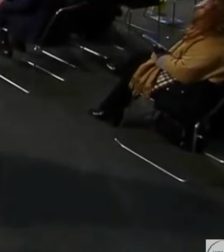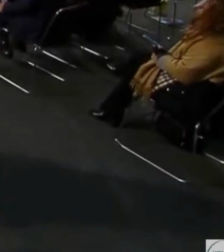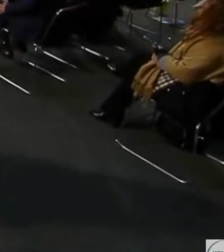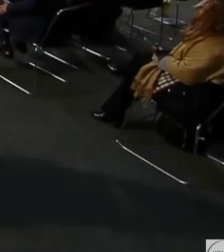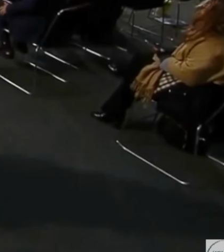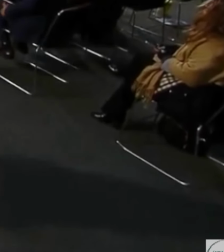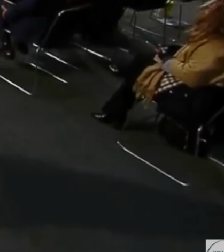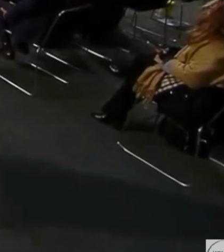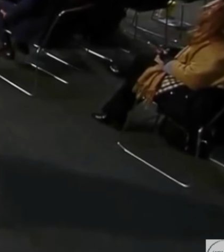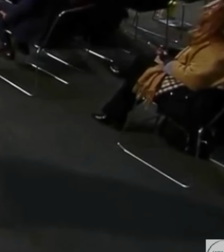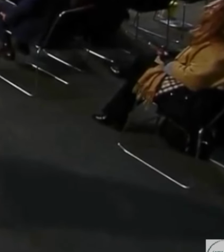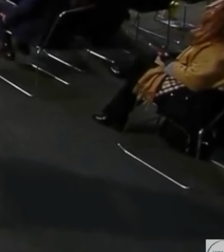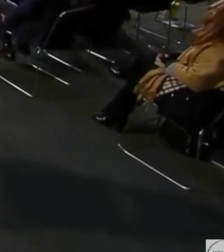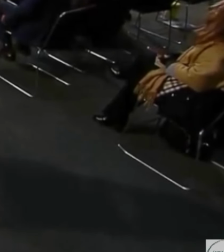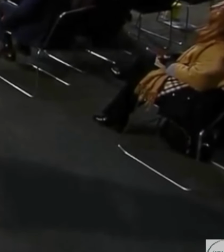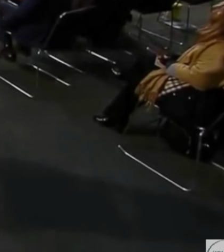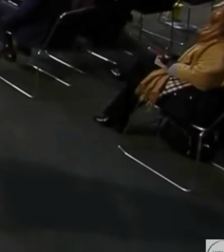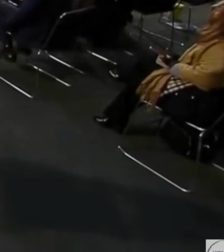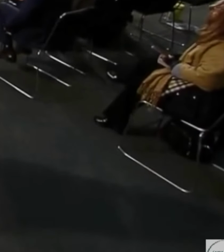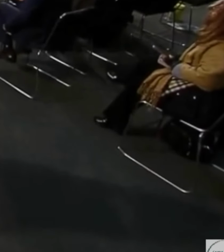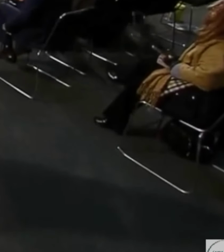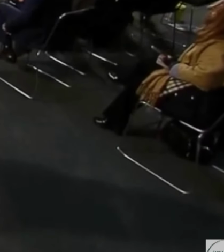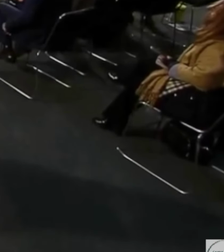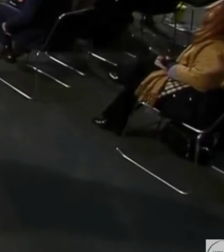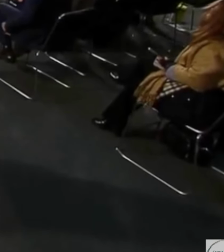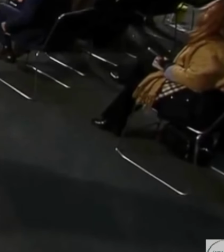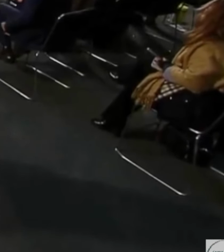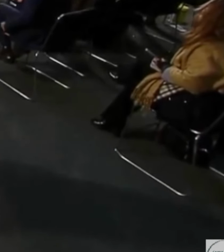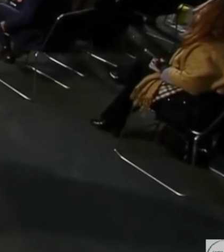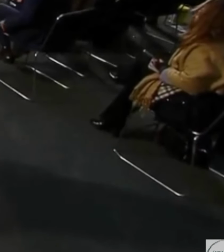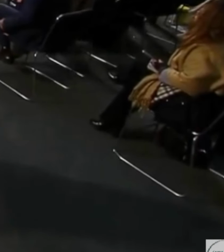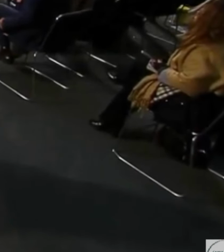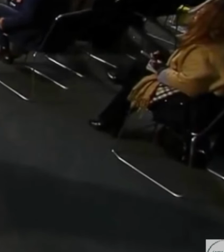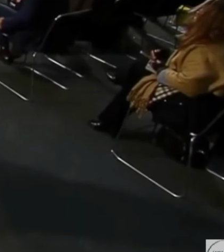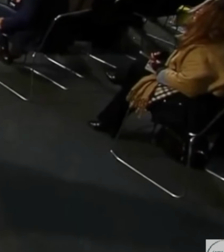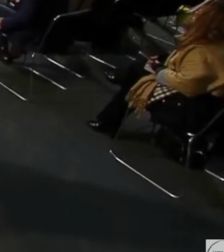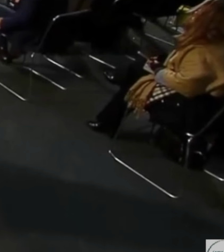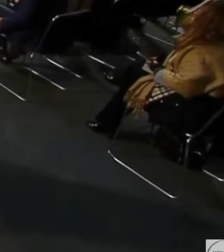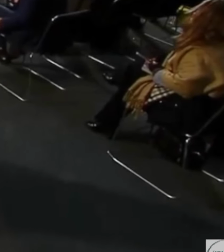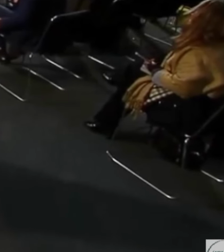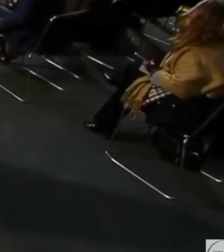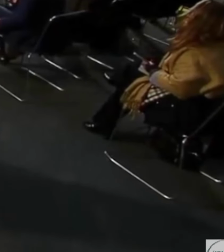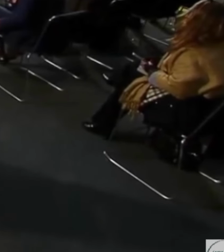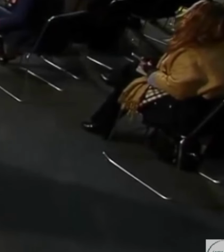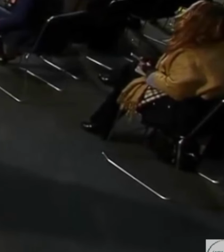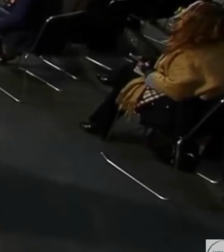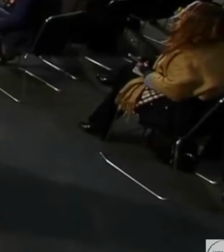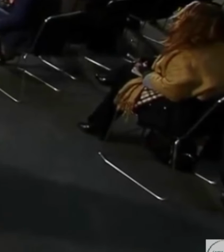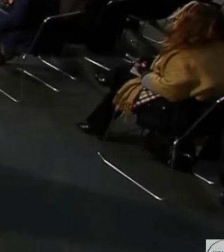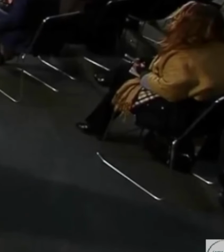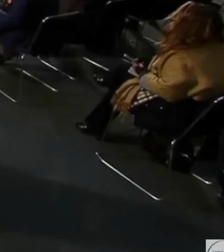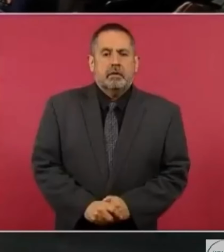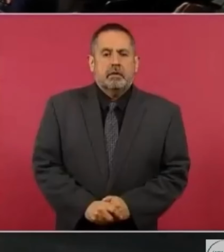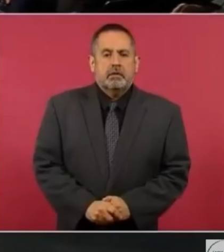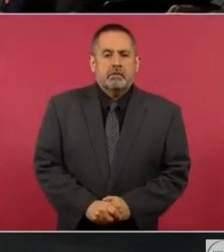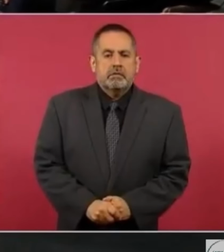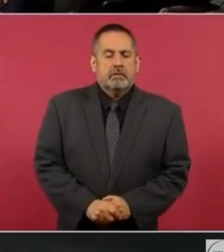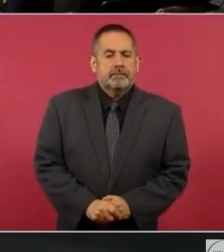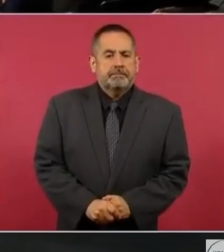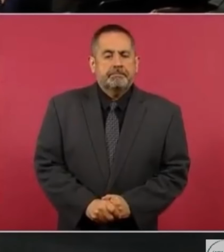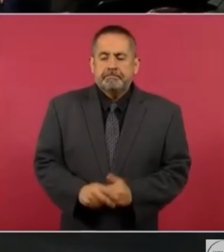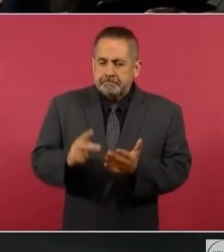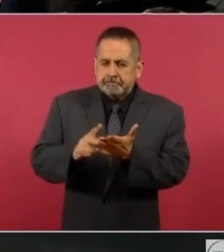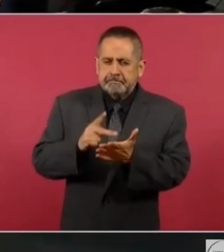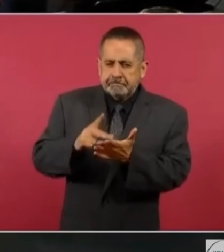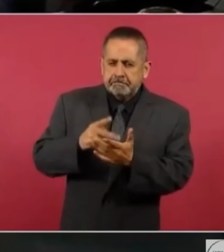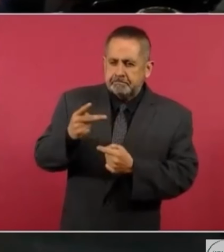Con mucho gusto, muchas gracias por preguntarlo. De esto lo hemos comentado varias veces, pero gracias por preguntarlo otra vez y con mucho gusto lo